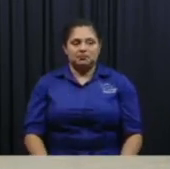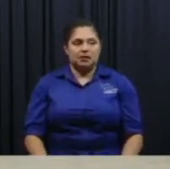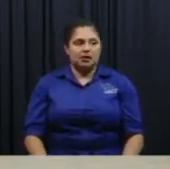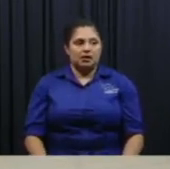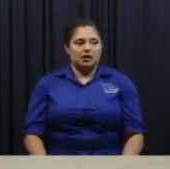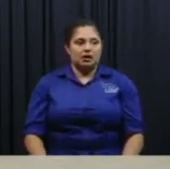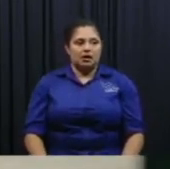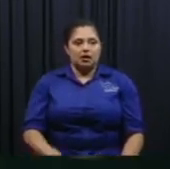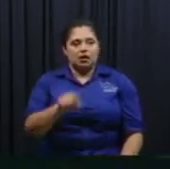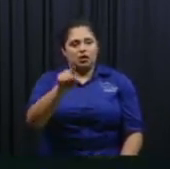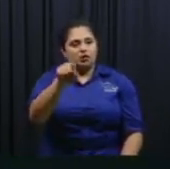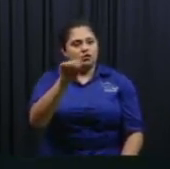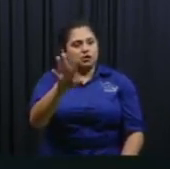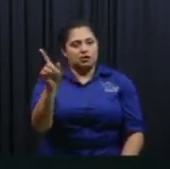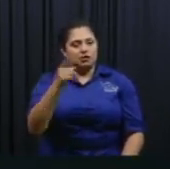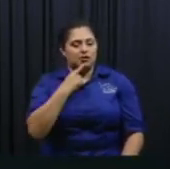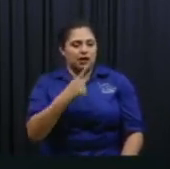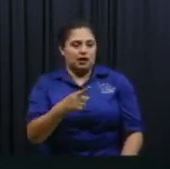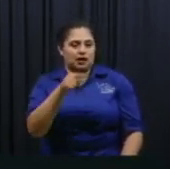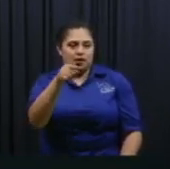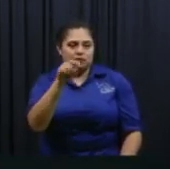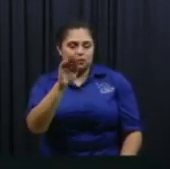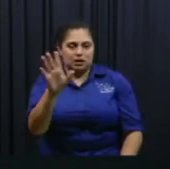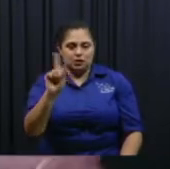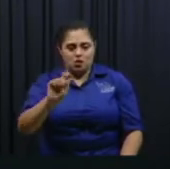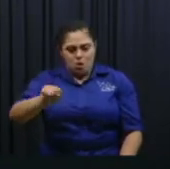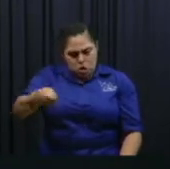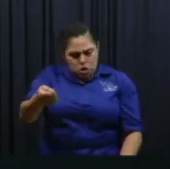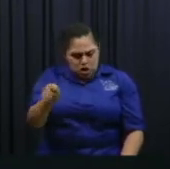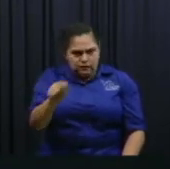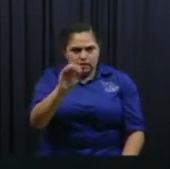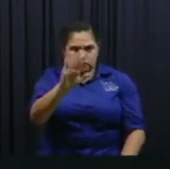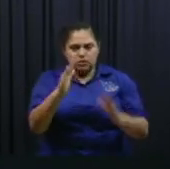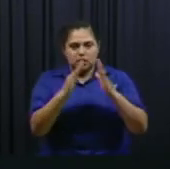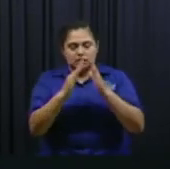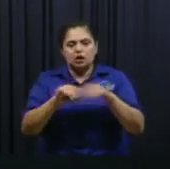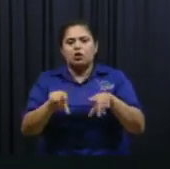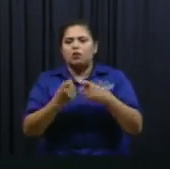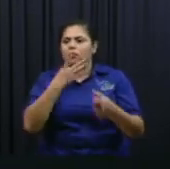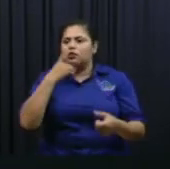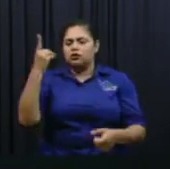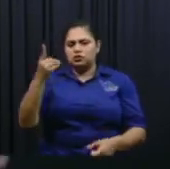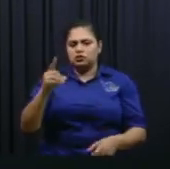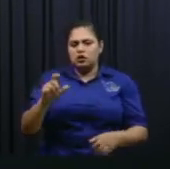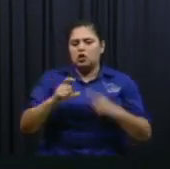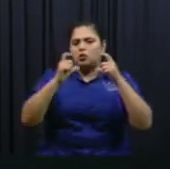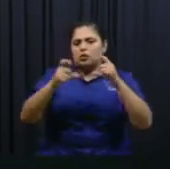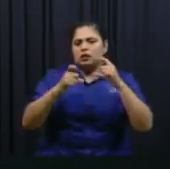y no me diga que usted no echa llave en su casa como Dios lo cuida Entonces no ponga tranca